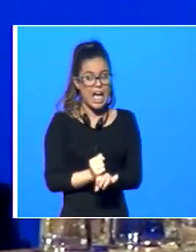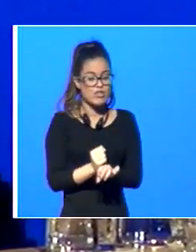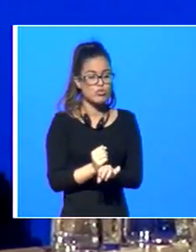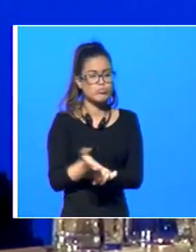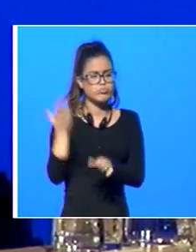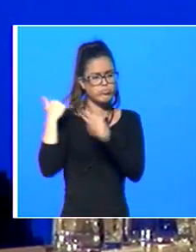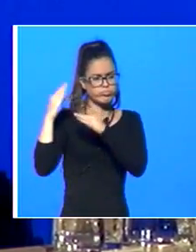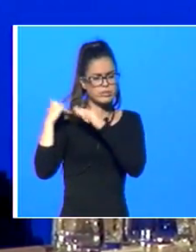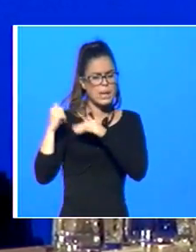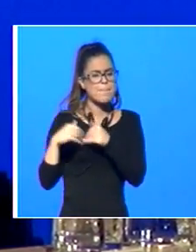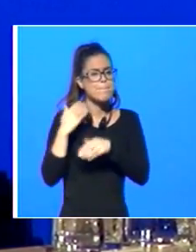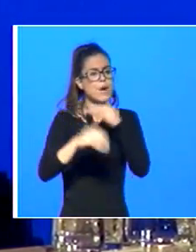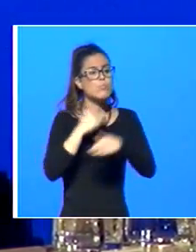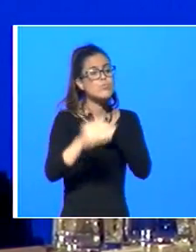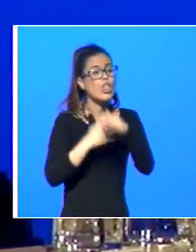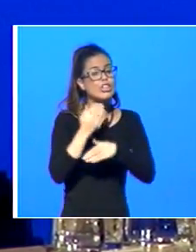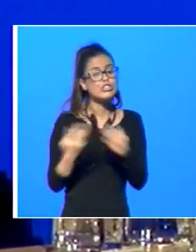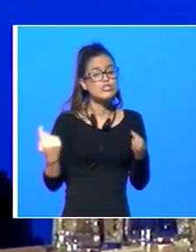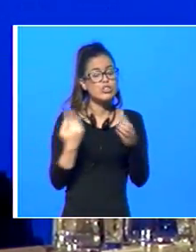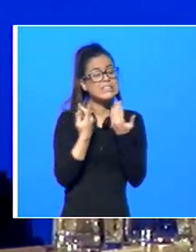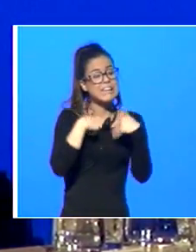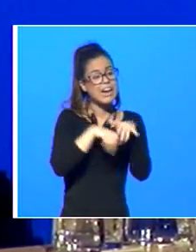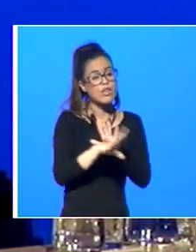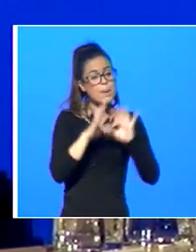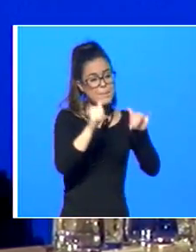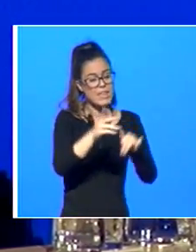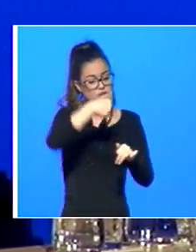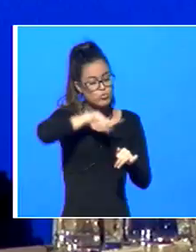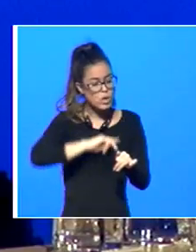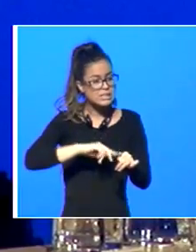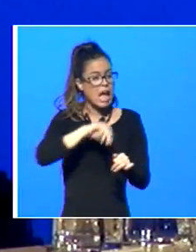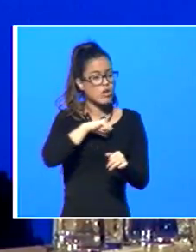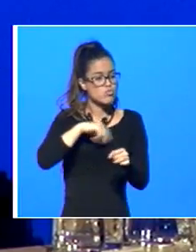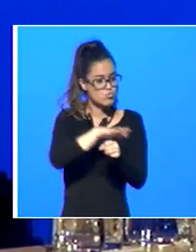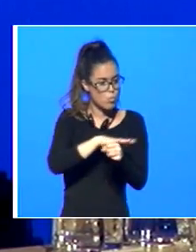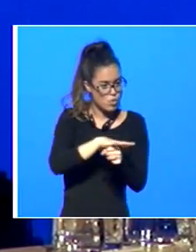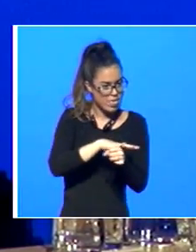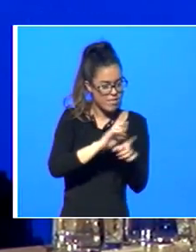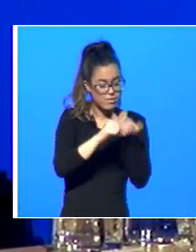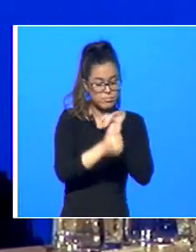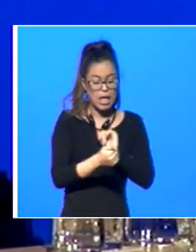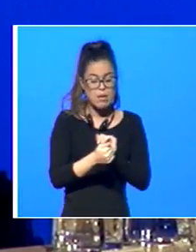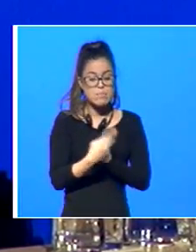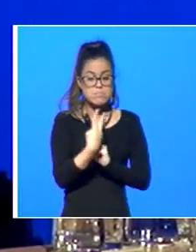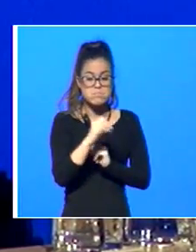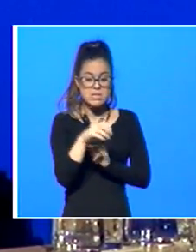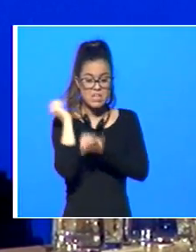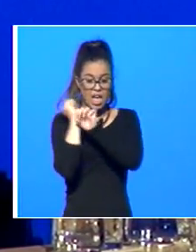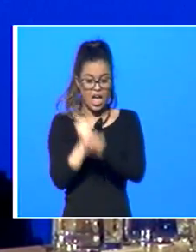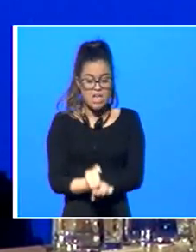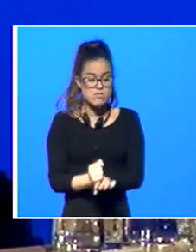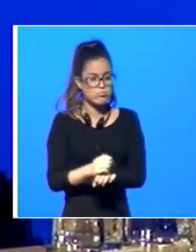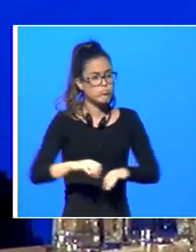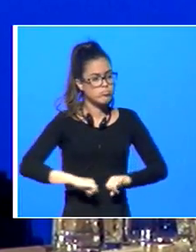procesos de integración en nuestra comunidad y hace casi 20 años se estableció toda